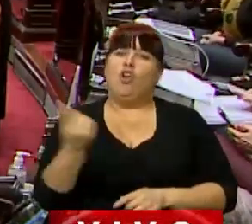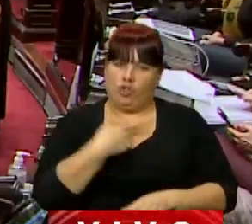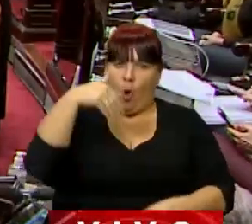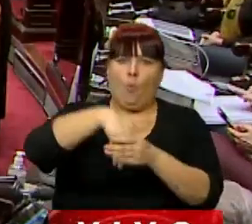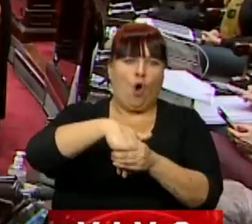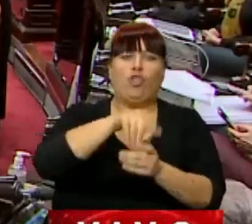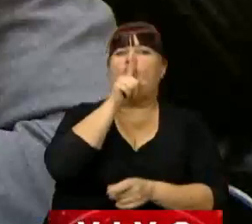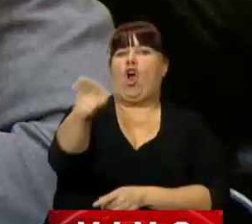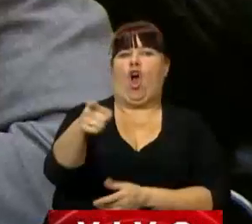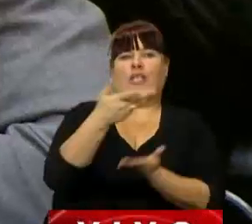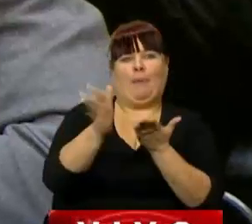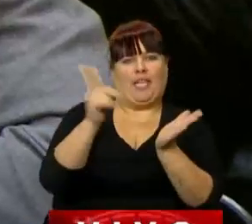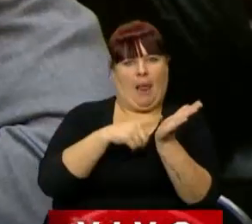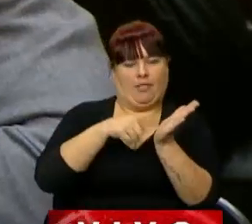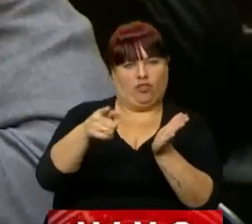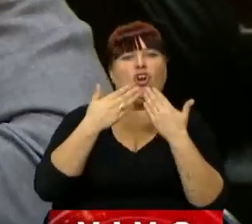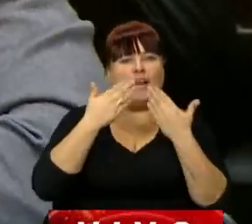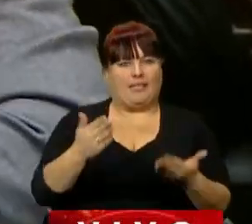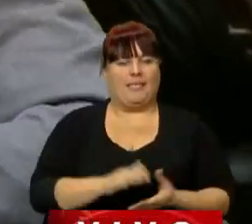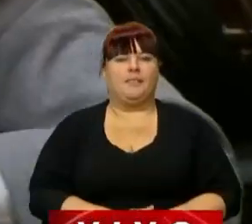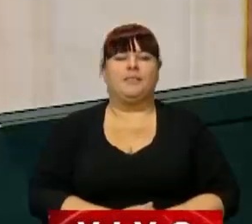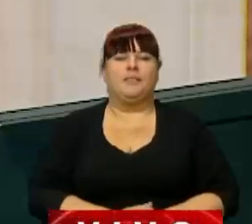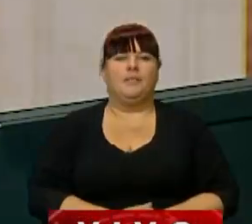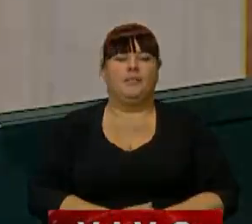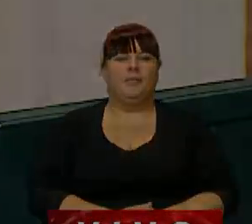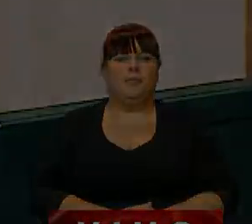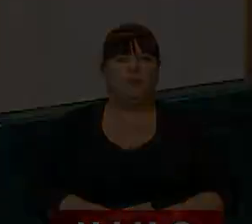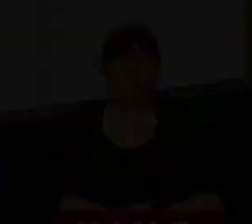nosotros vamos a votar en contra del apartamento de este reglamento. Gracias. Se va.